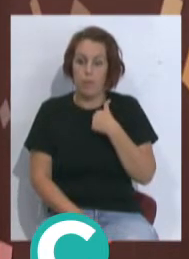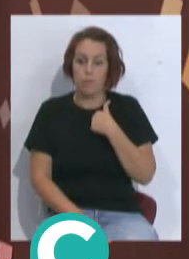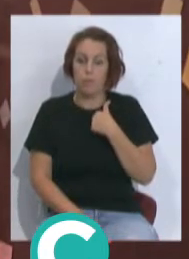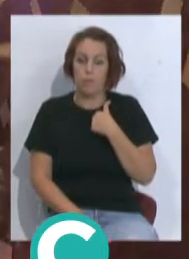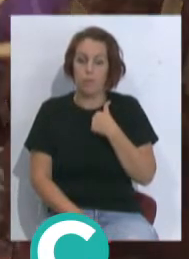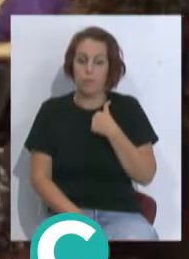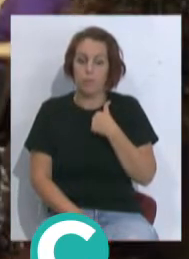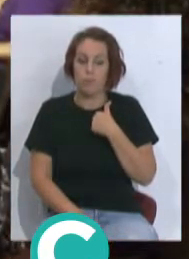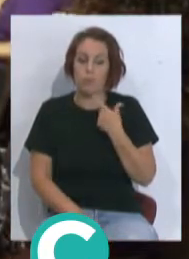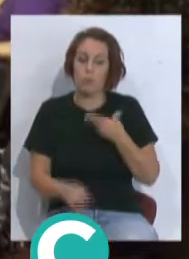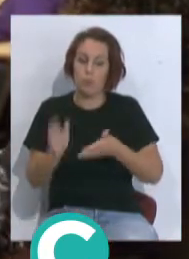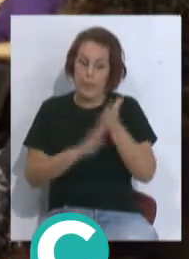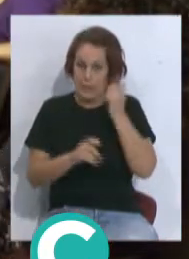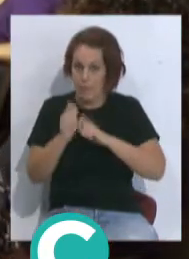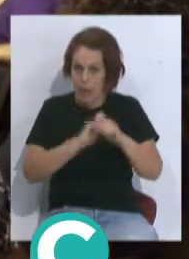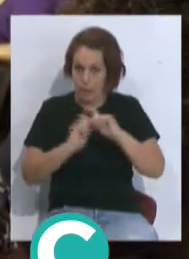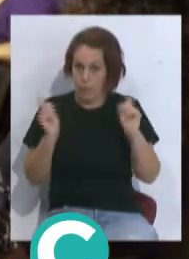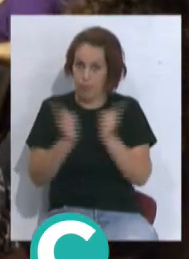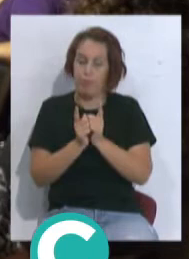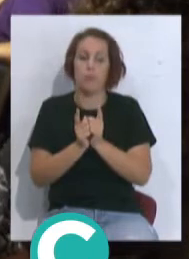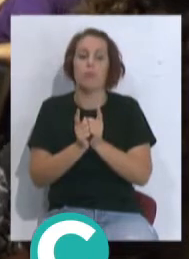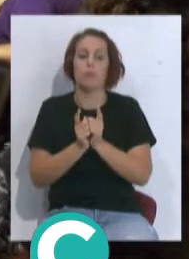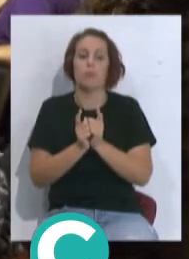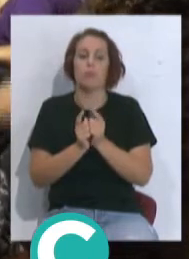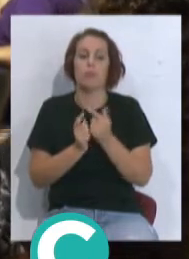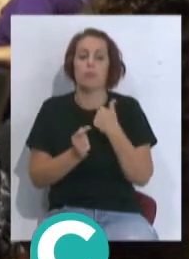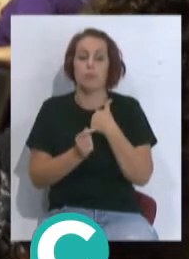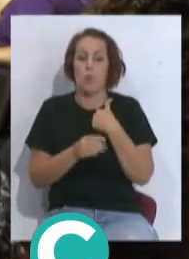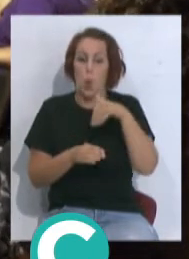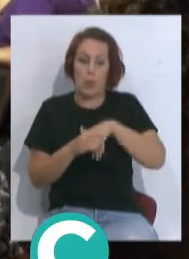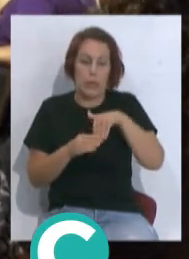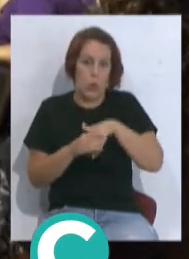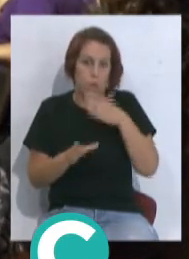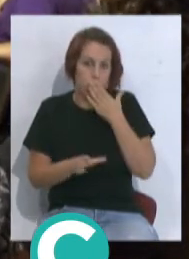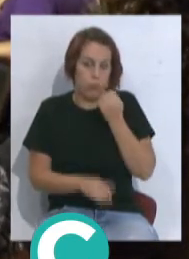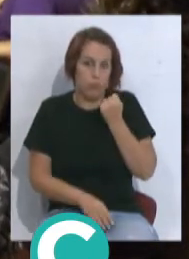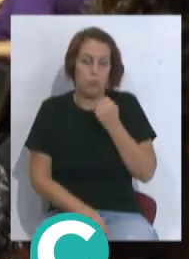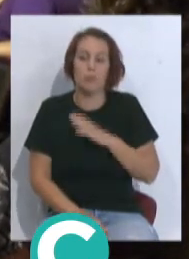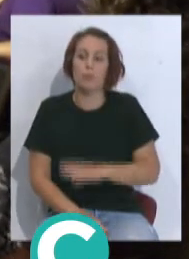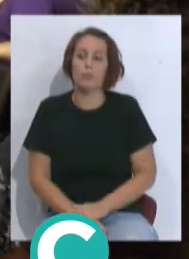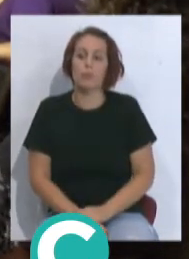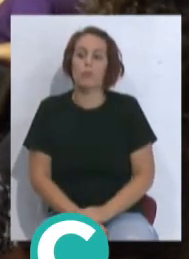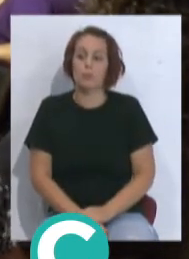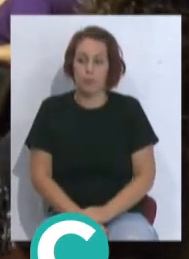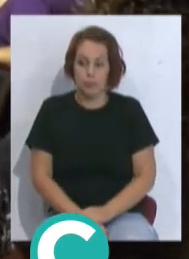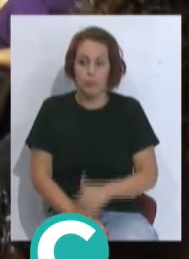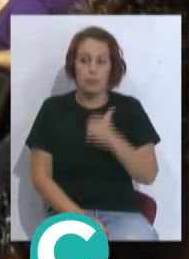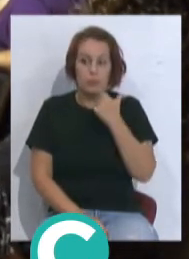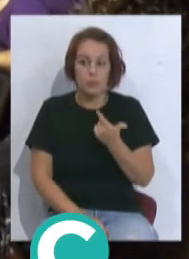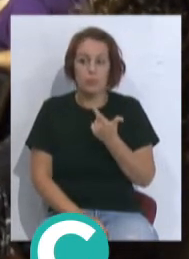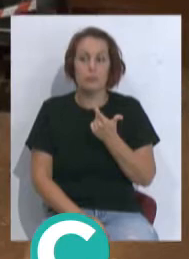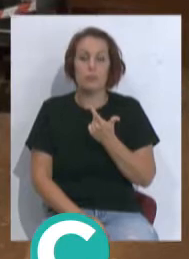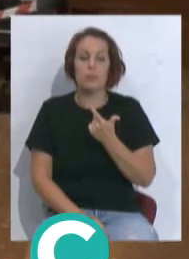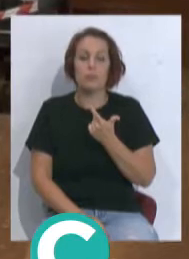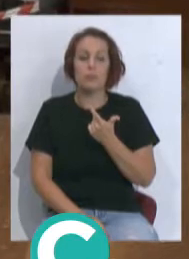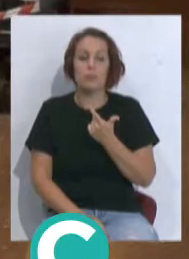allí en la asamblea y lógicamente no voy a decir el contenido, pero sí os puedo decir que